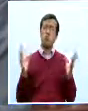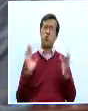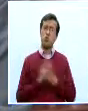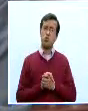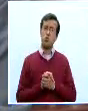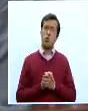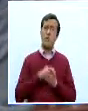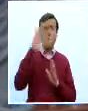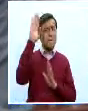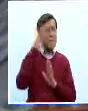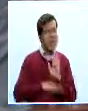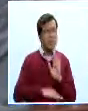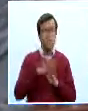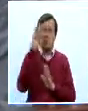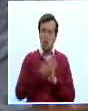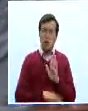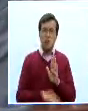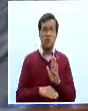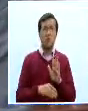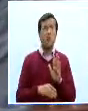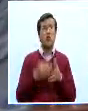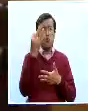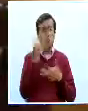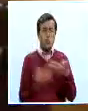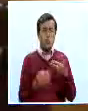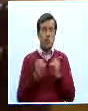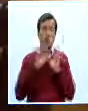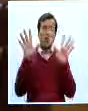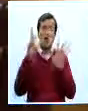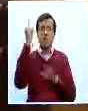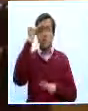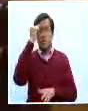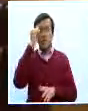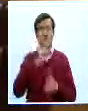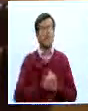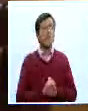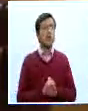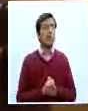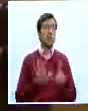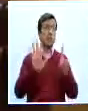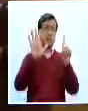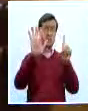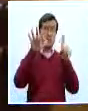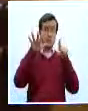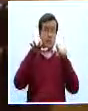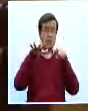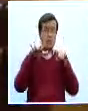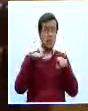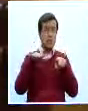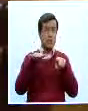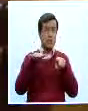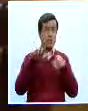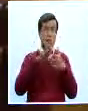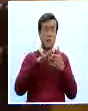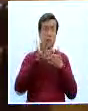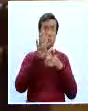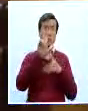seis veces menos o a la sexta parte del presupuesto general del estado más menos no no a ver sí millones de dólares el presupuesto del estado cerca de